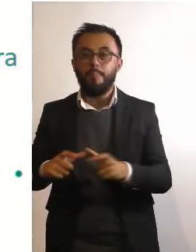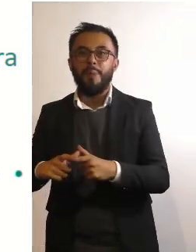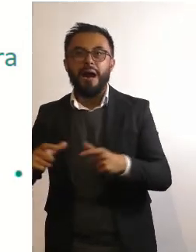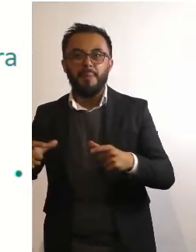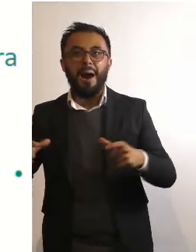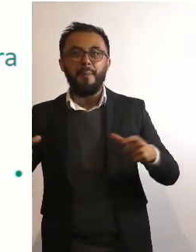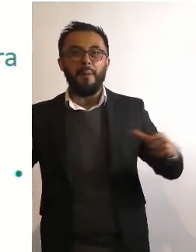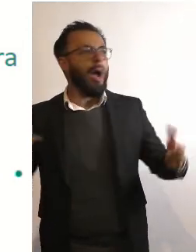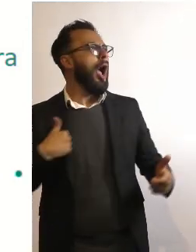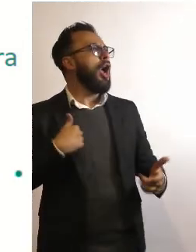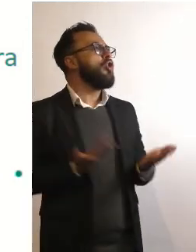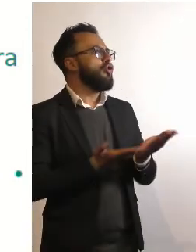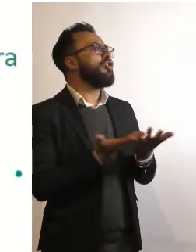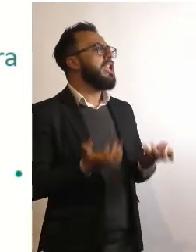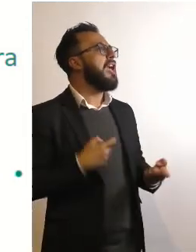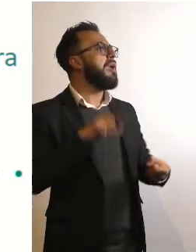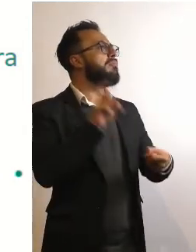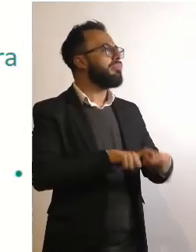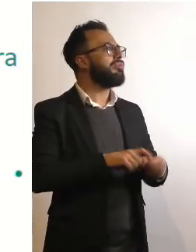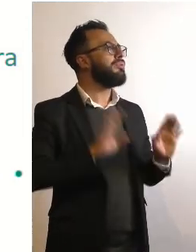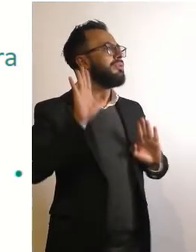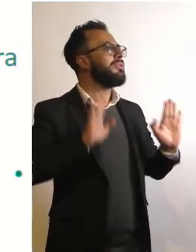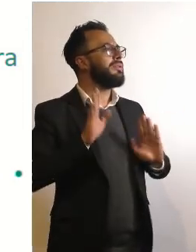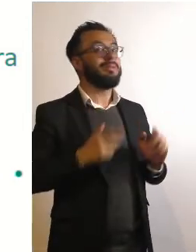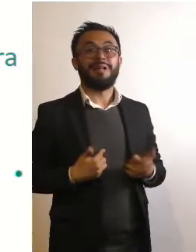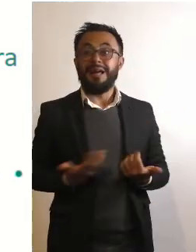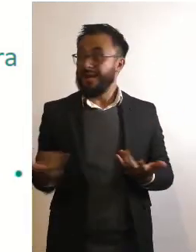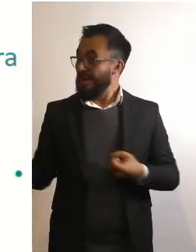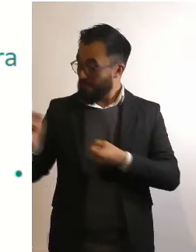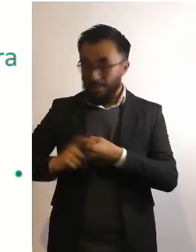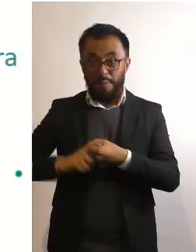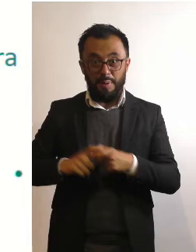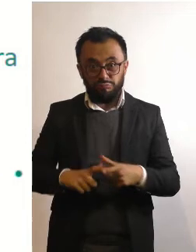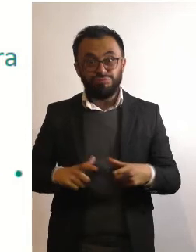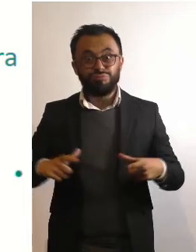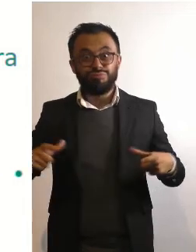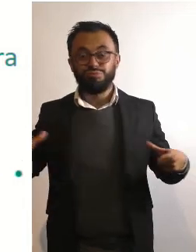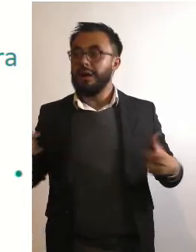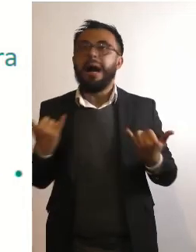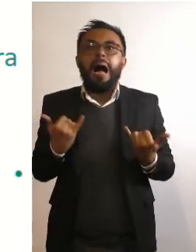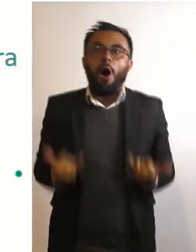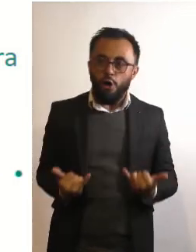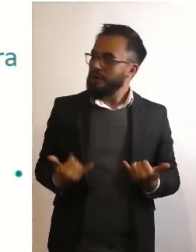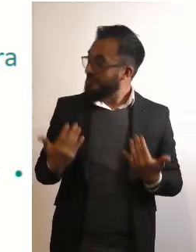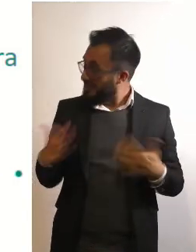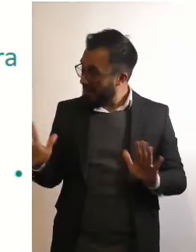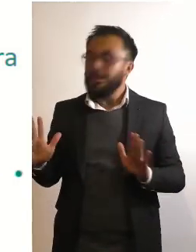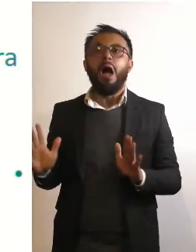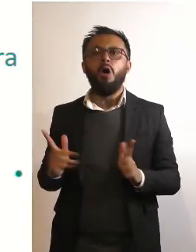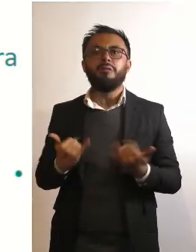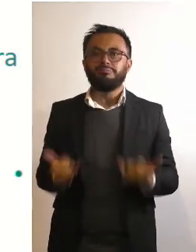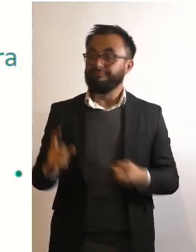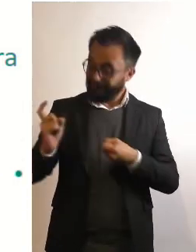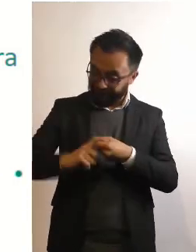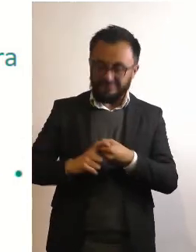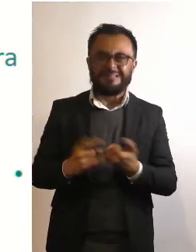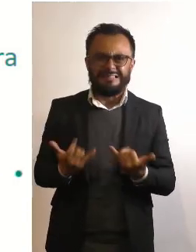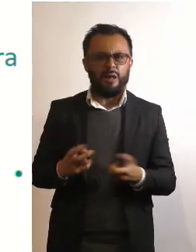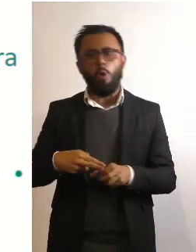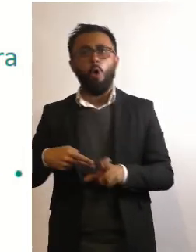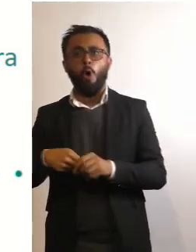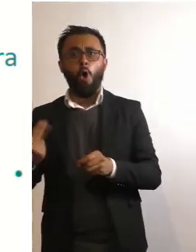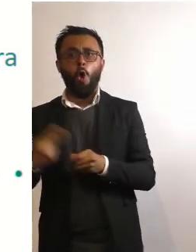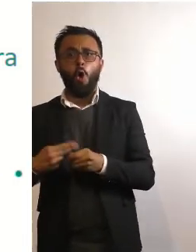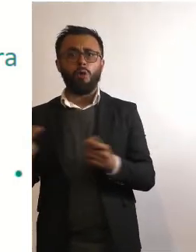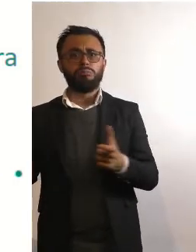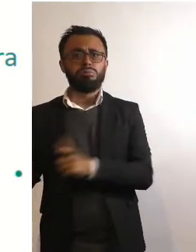lo que pretendemos es que se queden en la universidad un gran número de esos aspirantes que logramos por